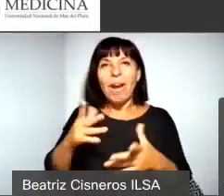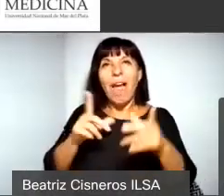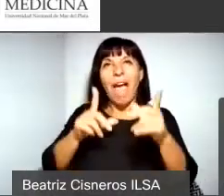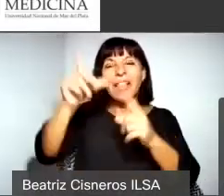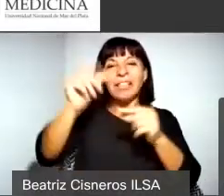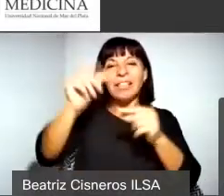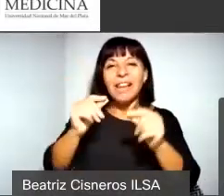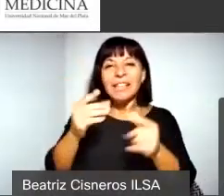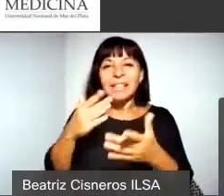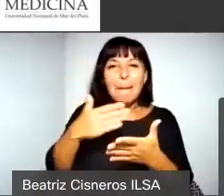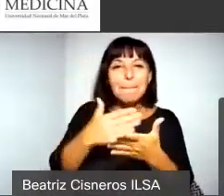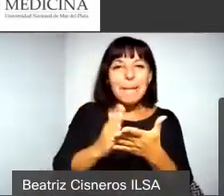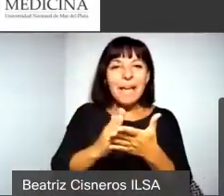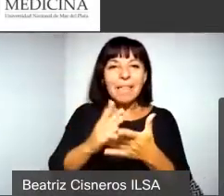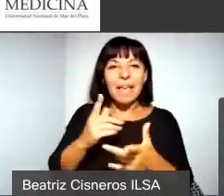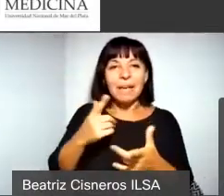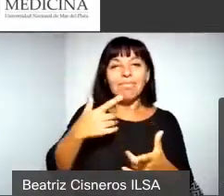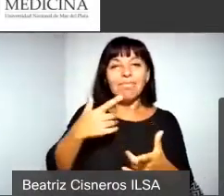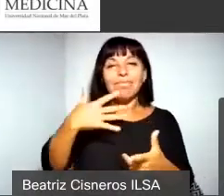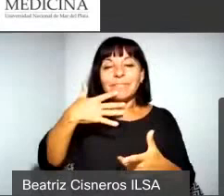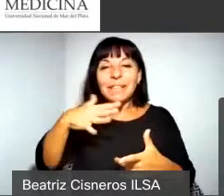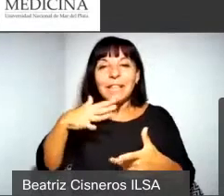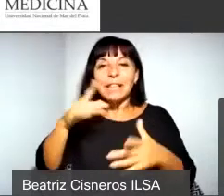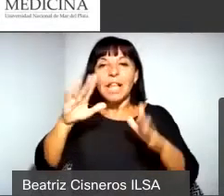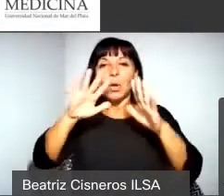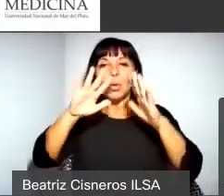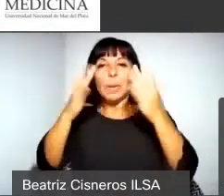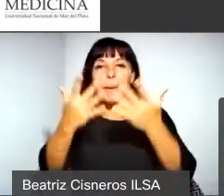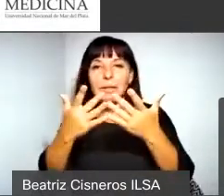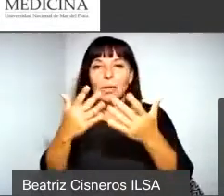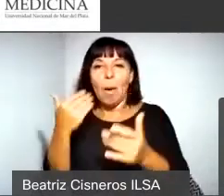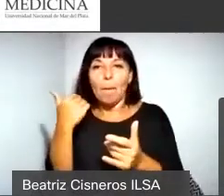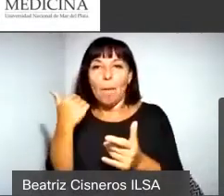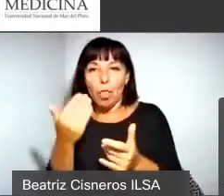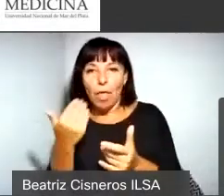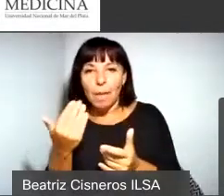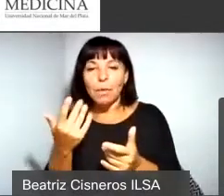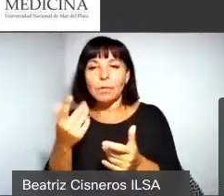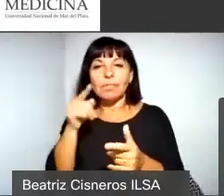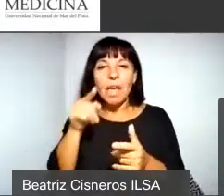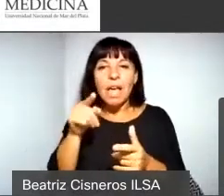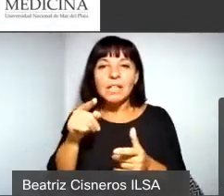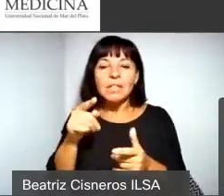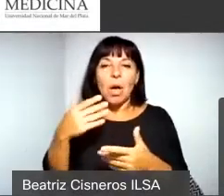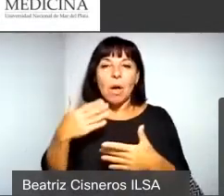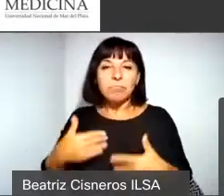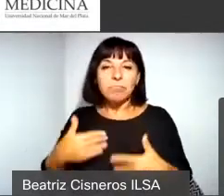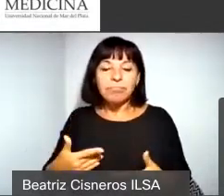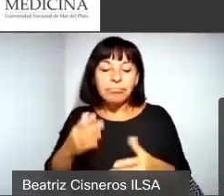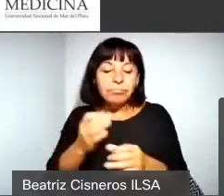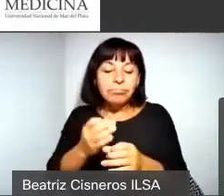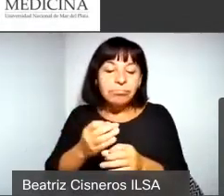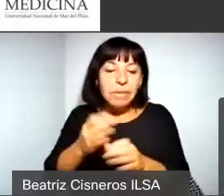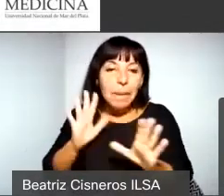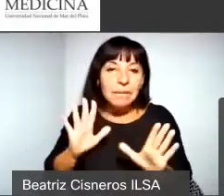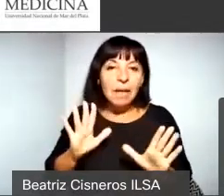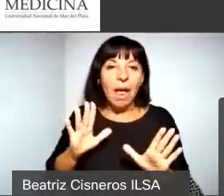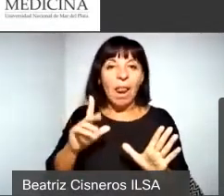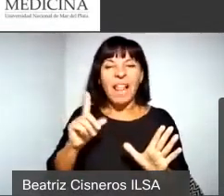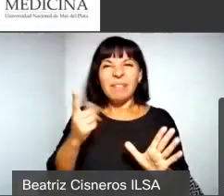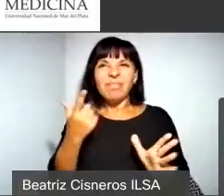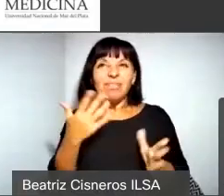el universo y eso es lo que nos hace especiales. Es una frase de Stephen Hawking No sé muy bien qué tiene que ver con la célula, pero bueno, está